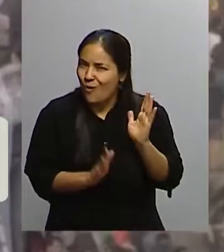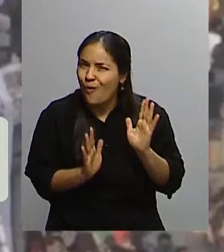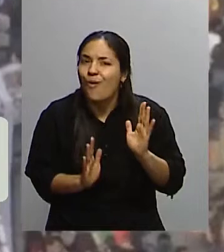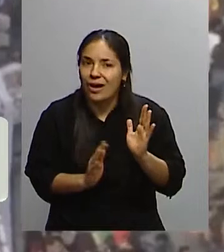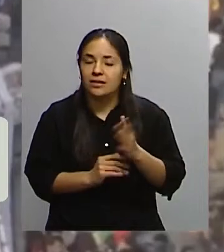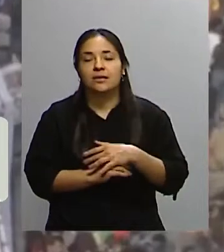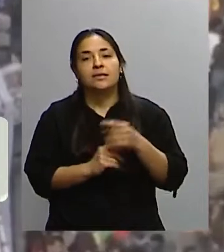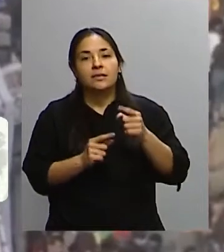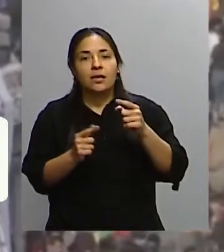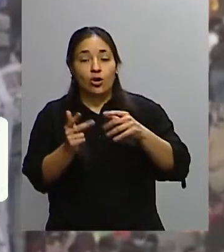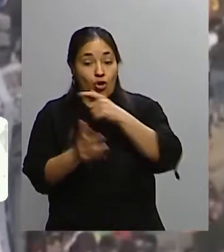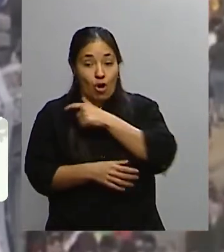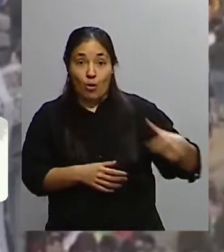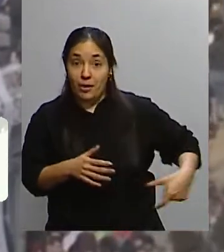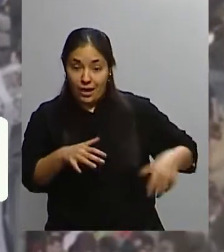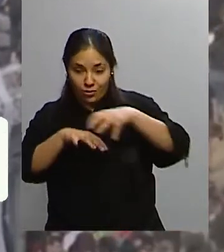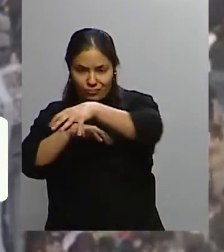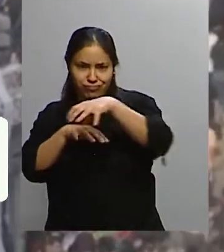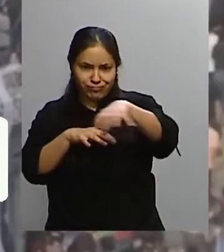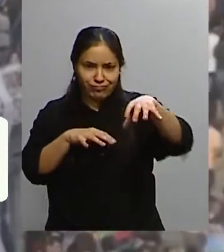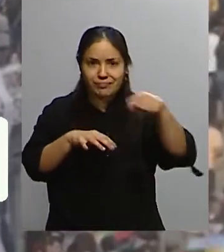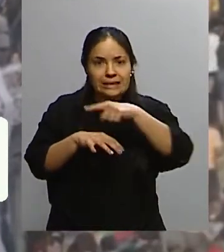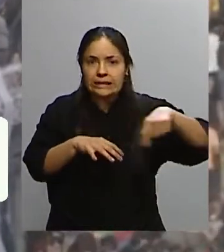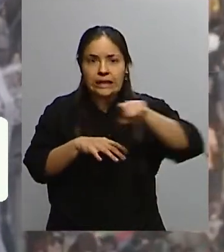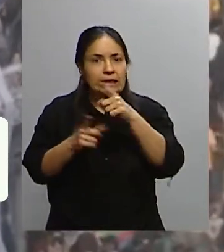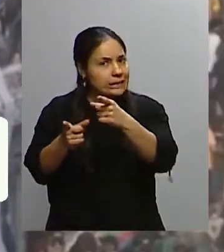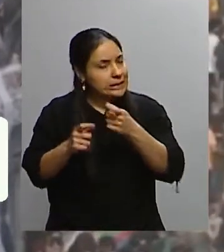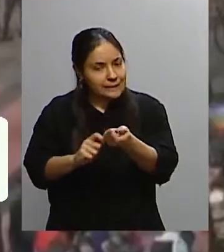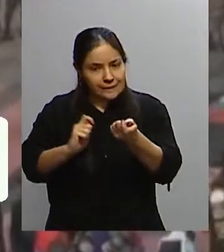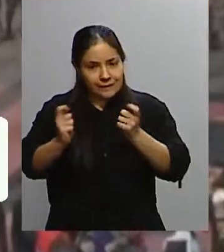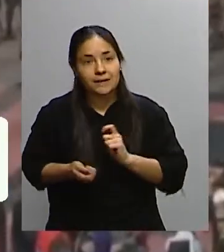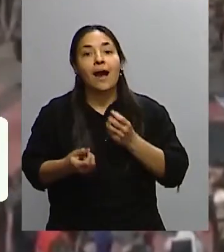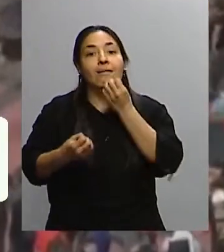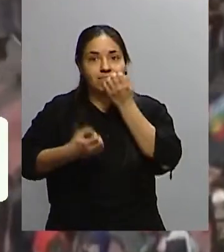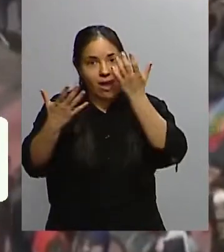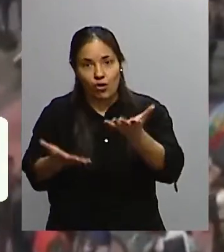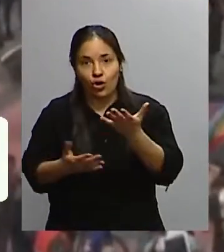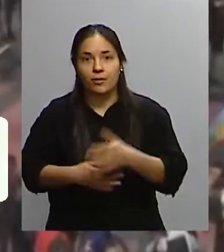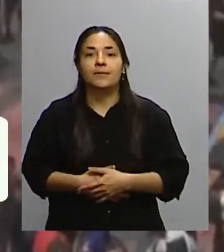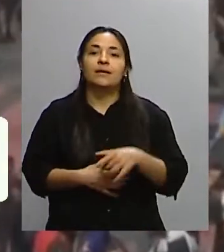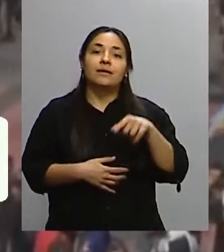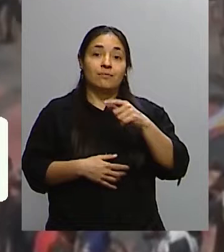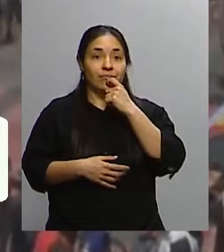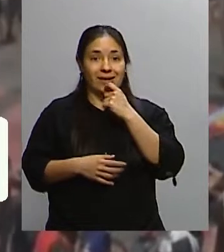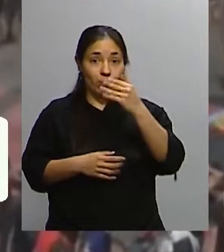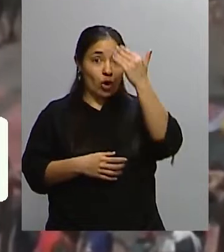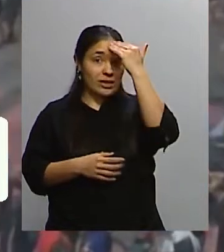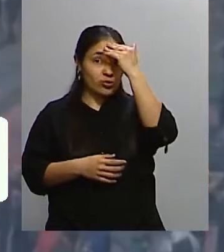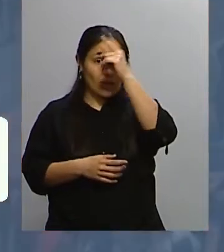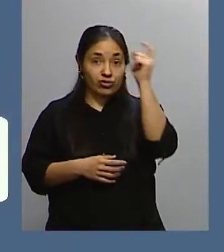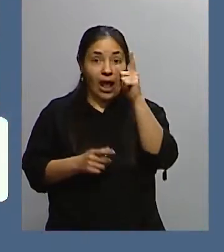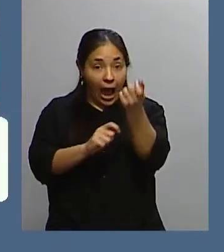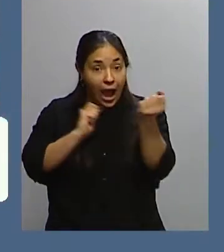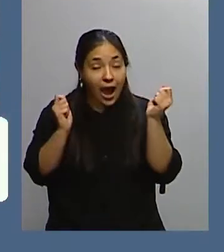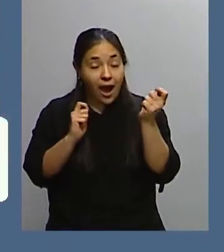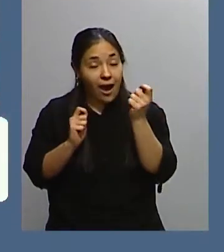aparatos del Estado para que esto resulte. O sea, es una promesa que aun cuando se apruebe, todavía va a quedar pendiente de